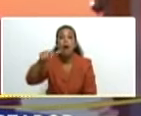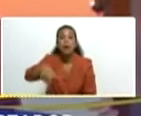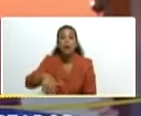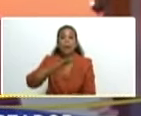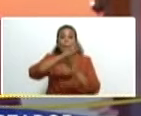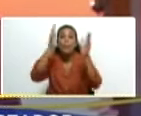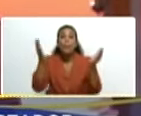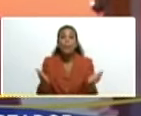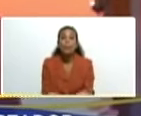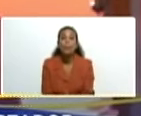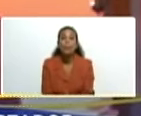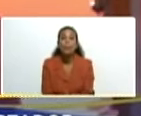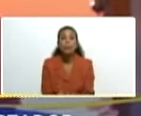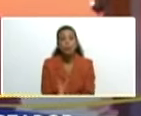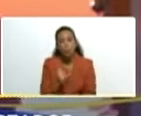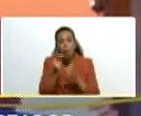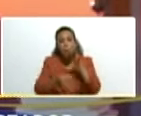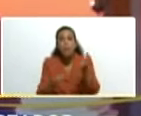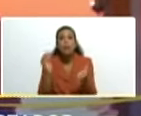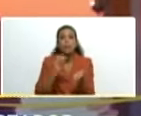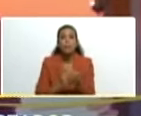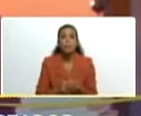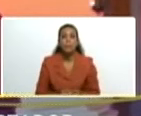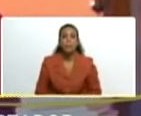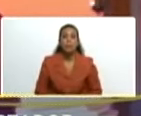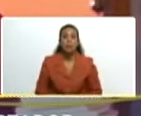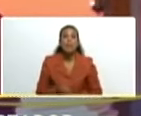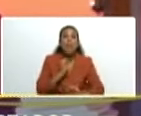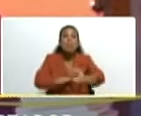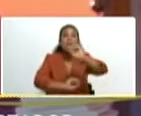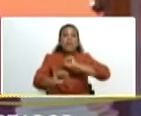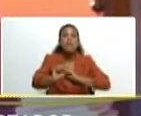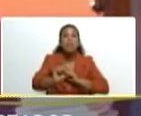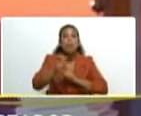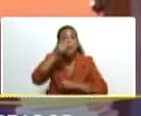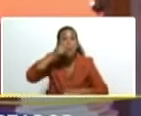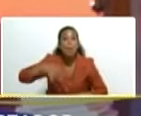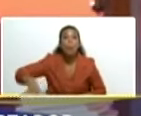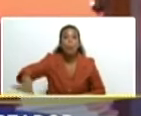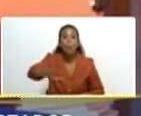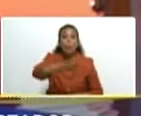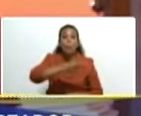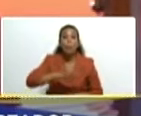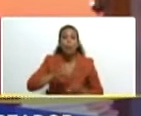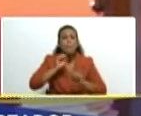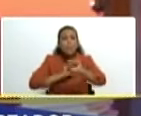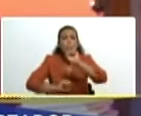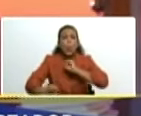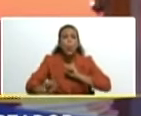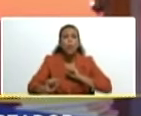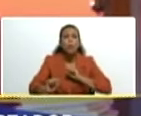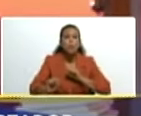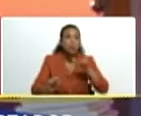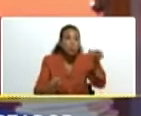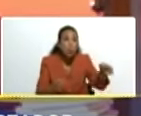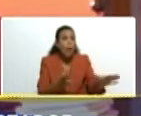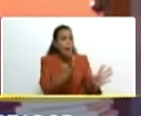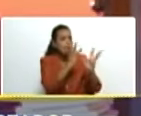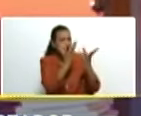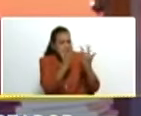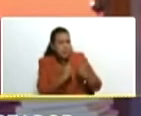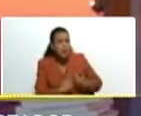y del mundo, lo digo. Estamos defendiendo un pueblo histórico. Más allá, Ernesto, de lo que tú